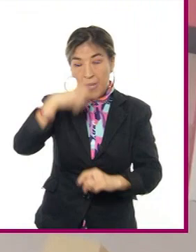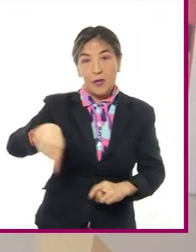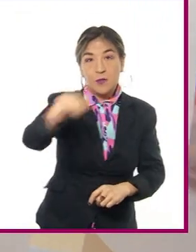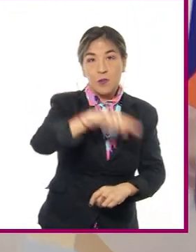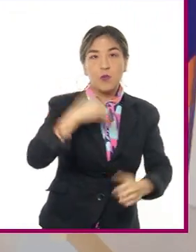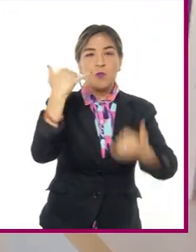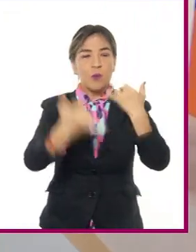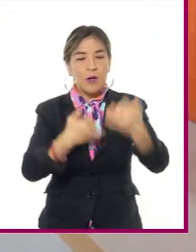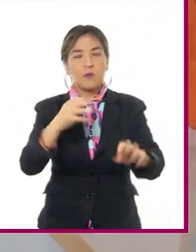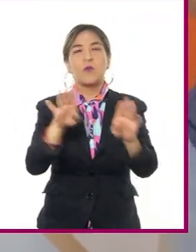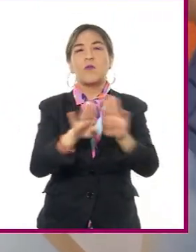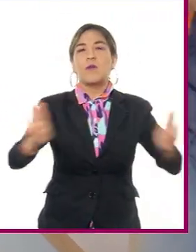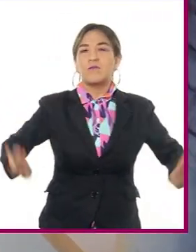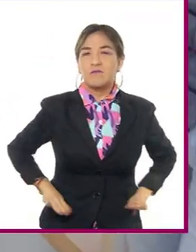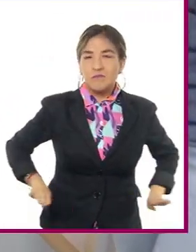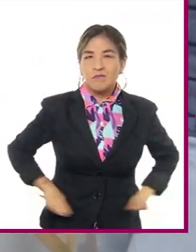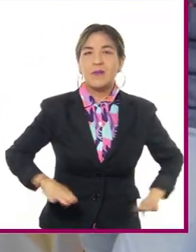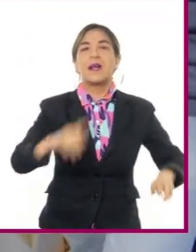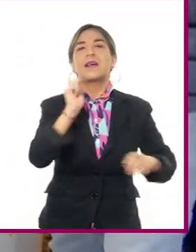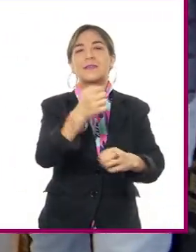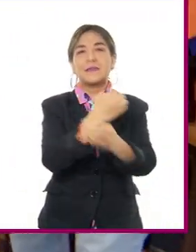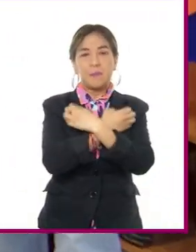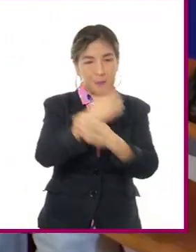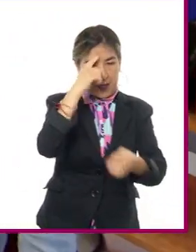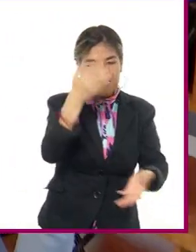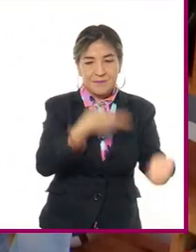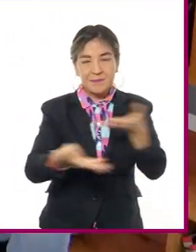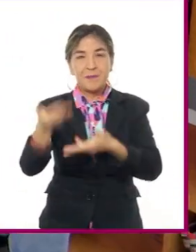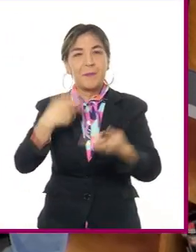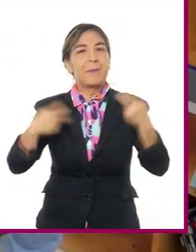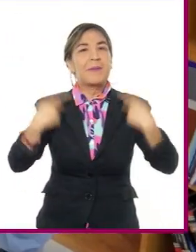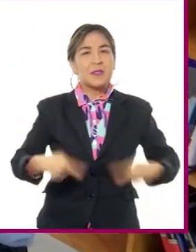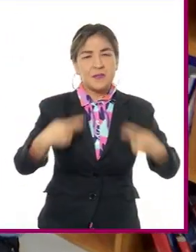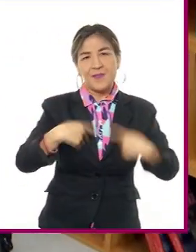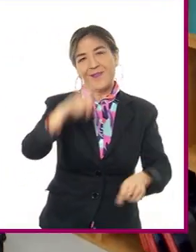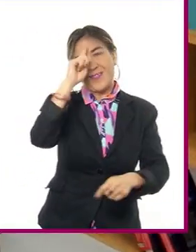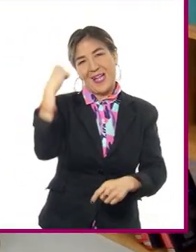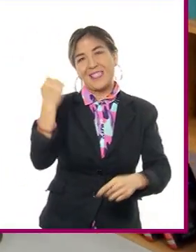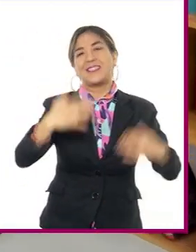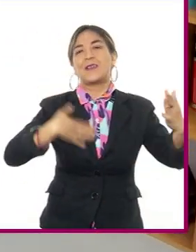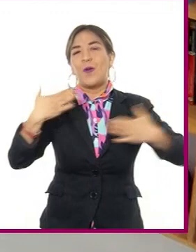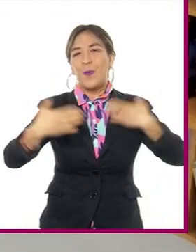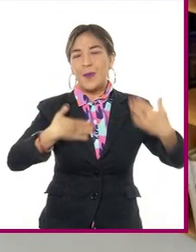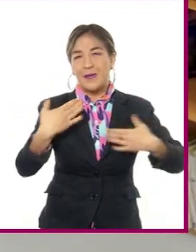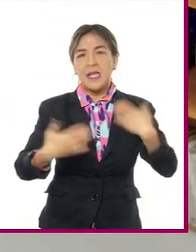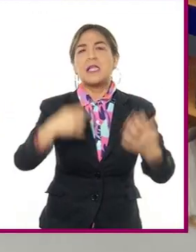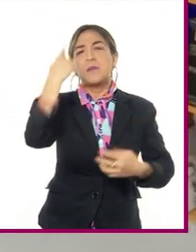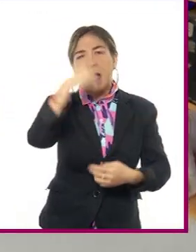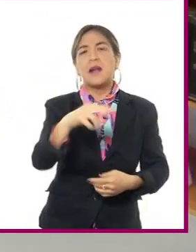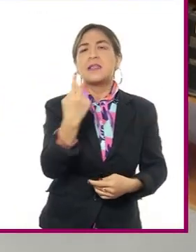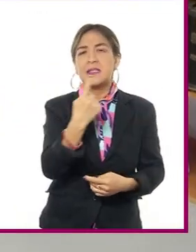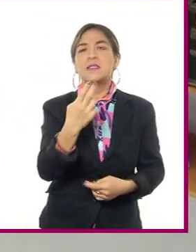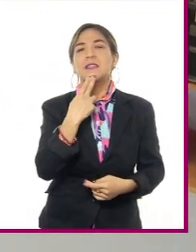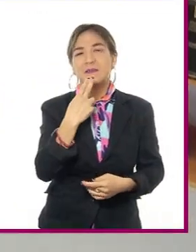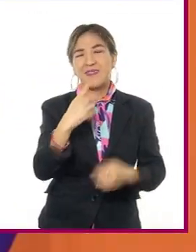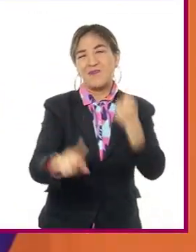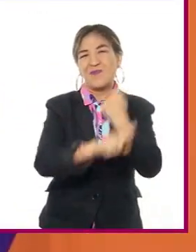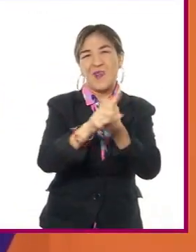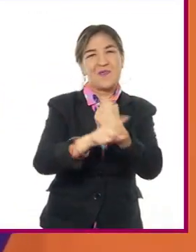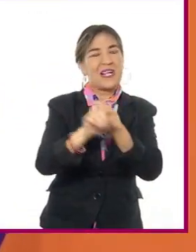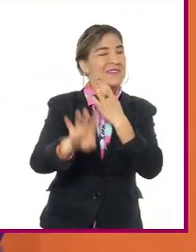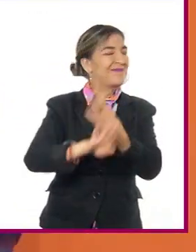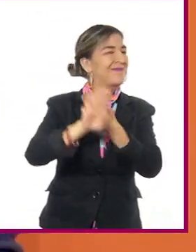e interacciones con los demás, facilitan la convivencia y sirven para evitar